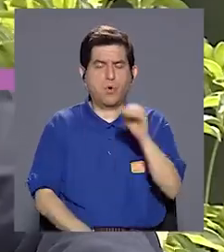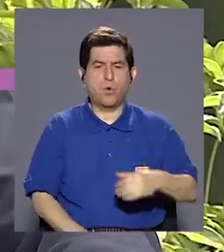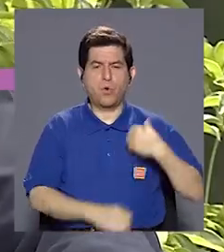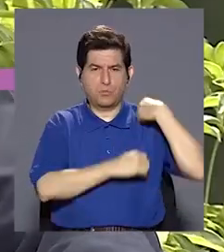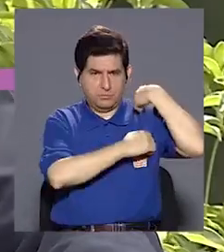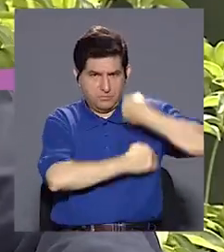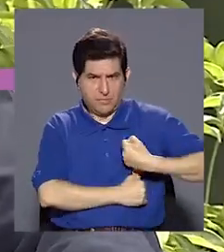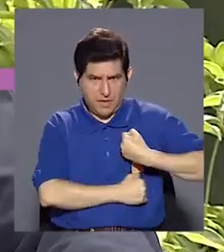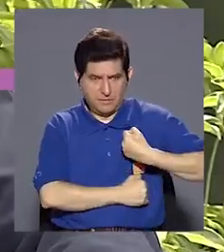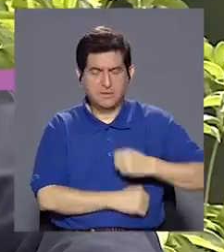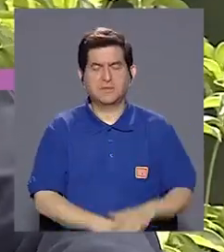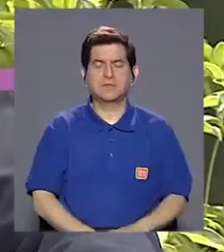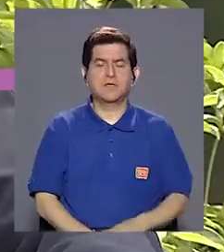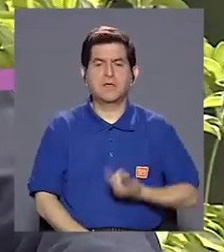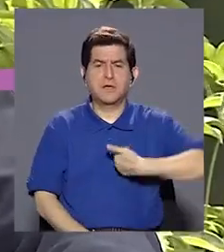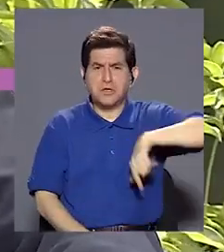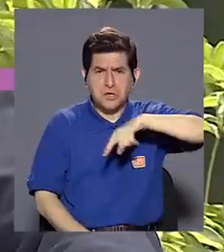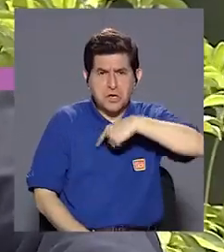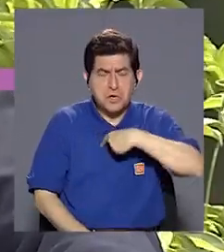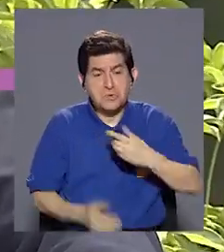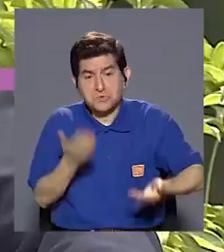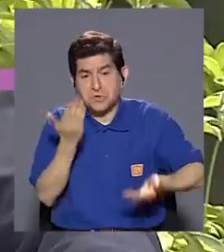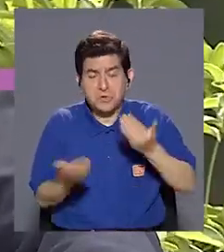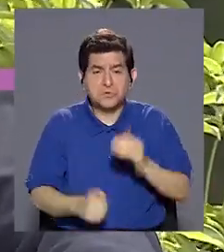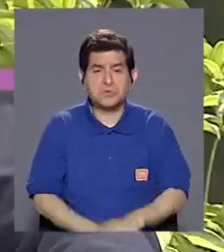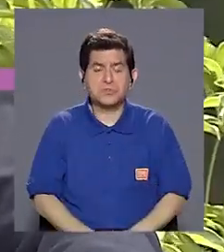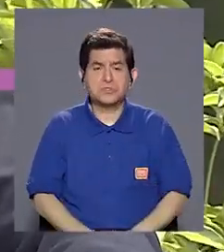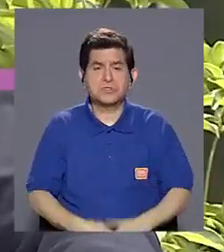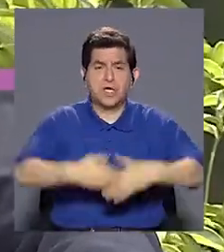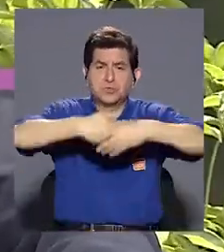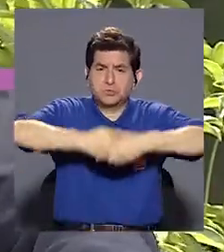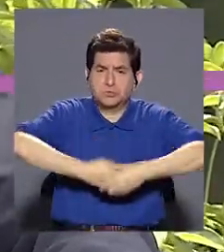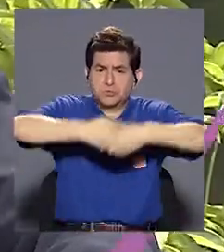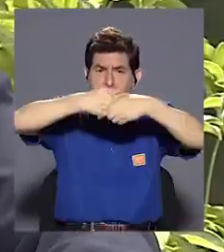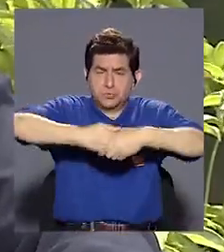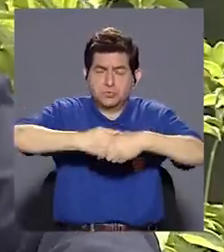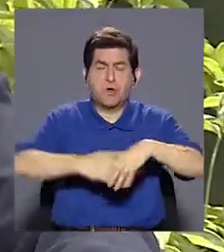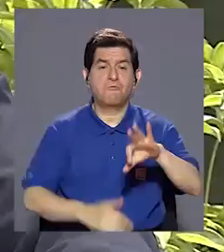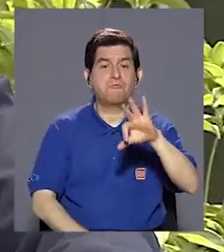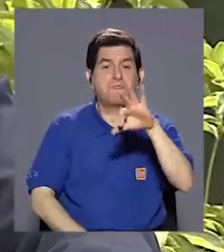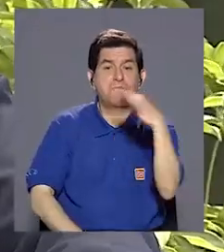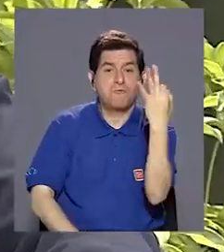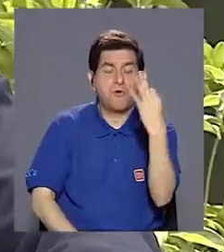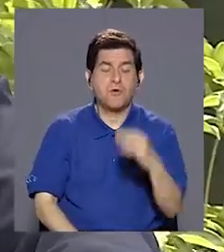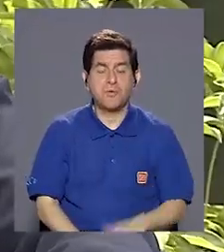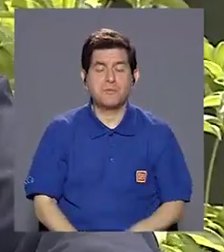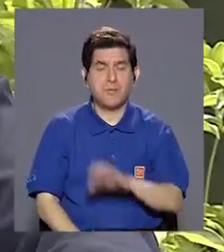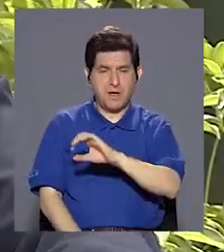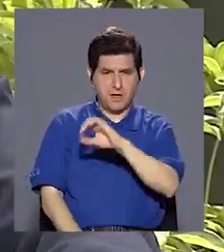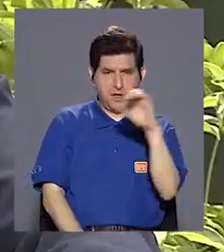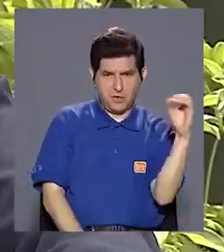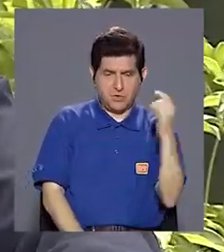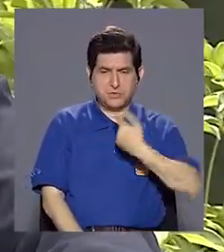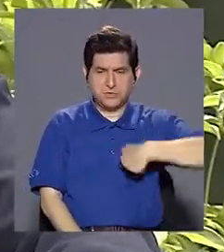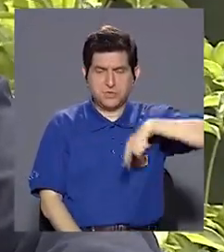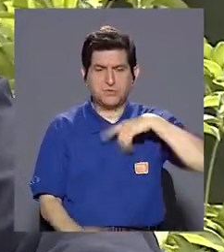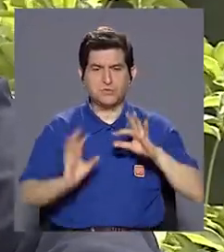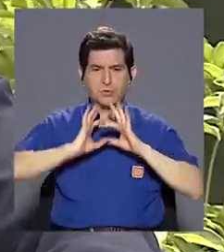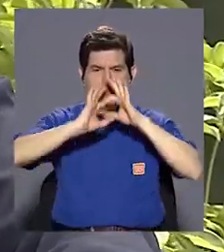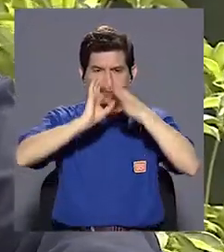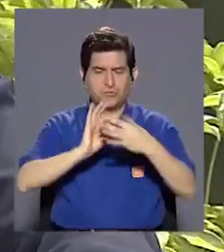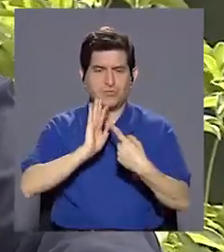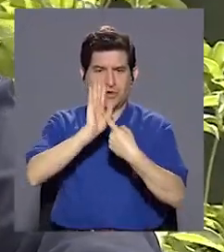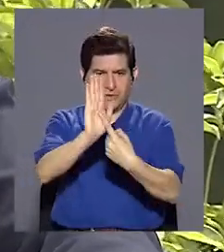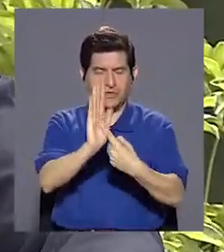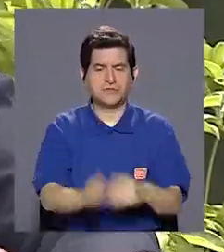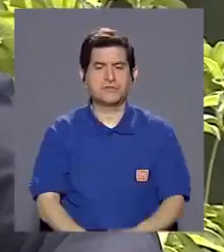un bolso, ¿verdad?, un maletín y poder dar la mano, que es una de las formas también occidentales en que nos relacionamos